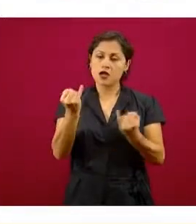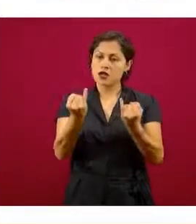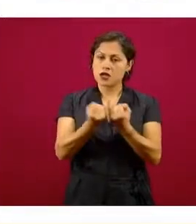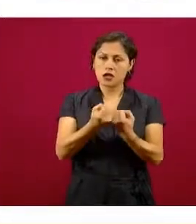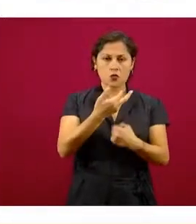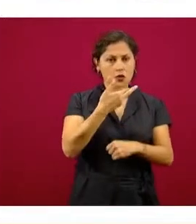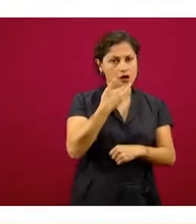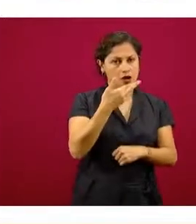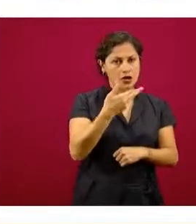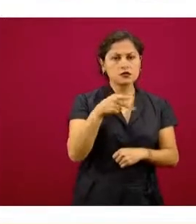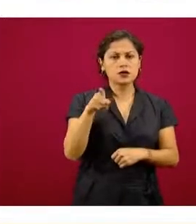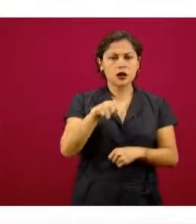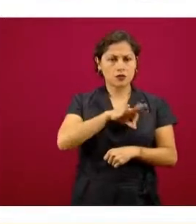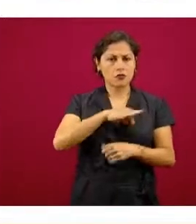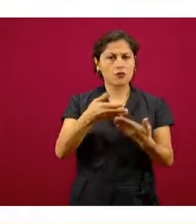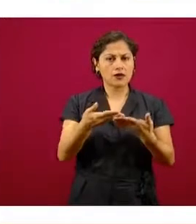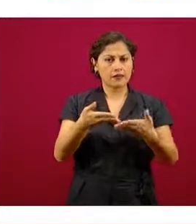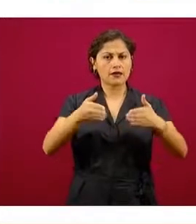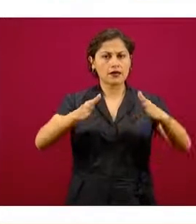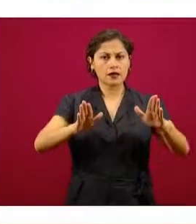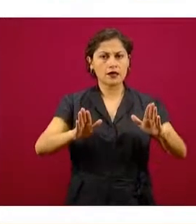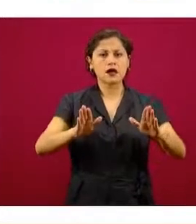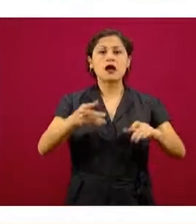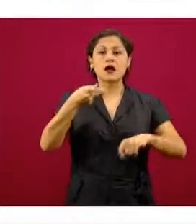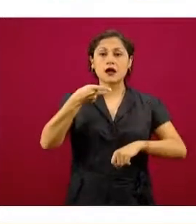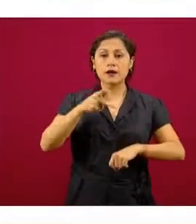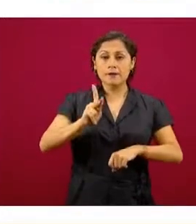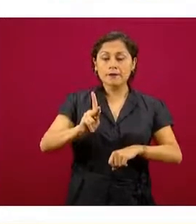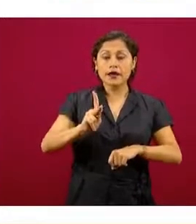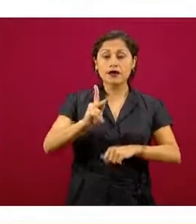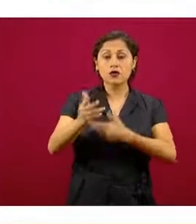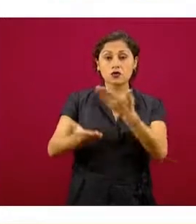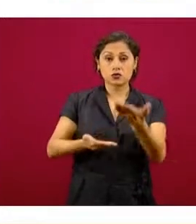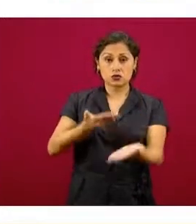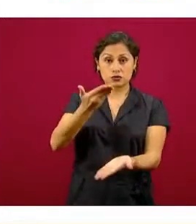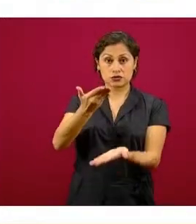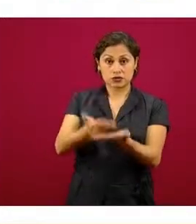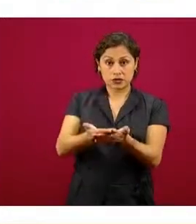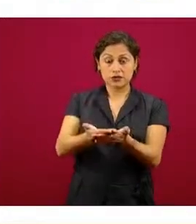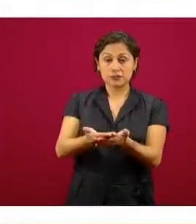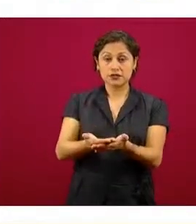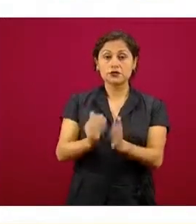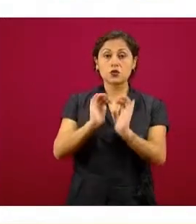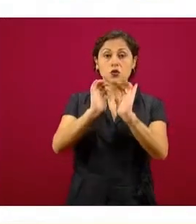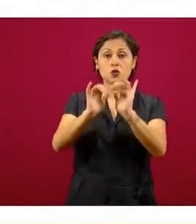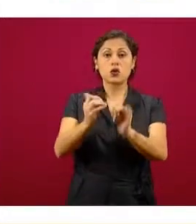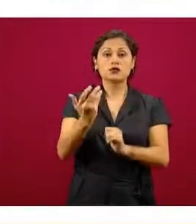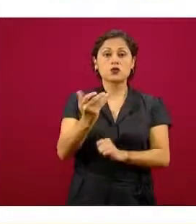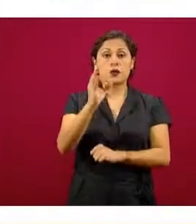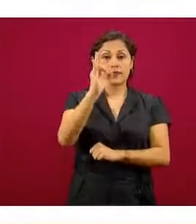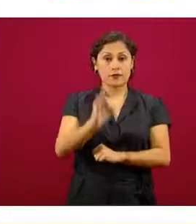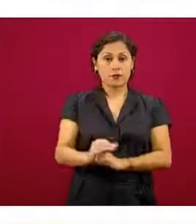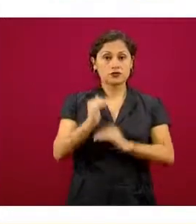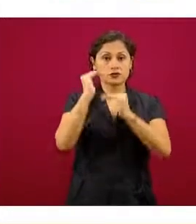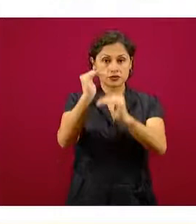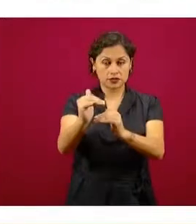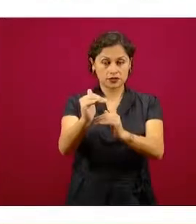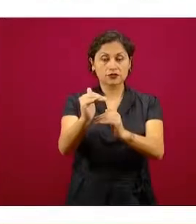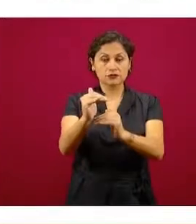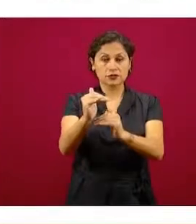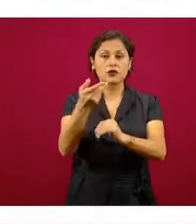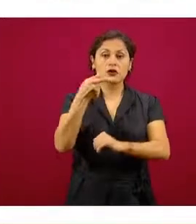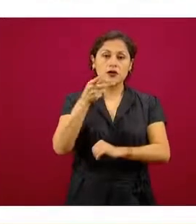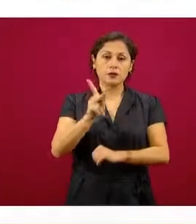pueden nuevamente abrir sus instalaciones y ofrecer estos servicios, pero con un aforo del 50%, haciéndolo preferentemente